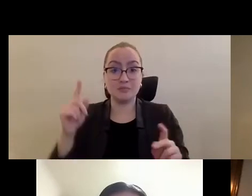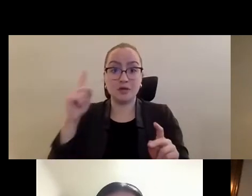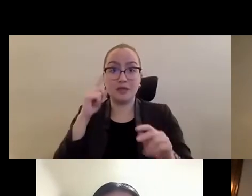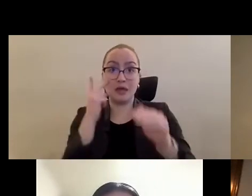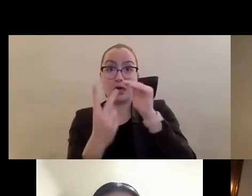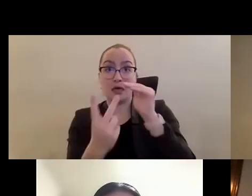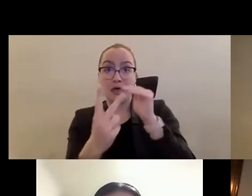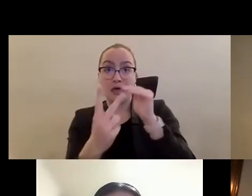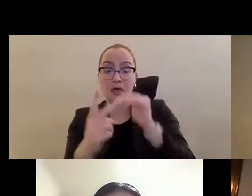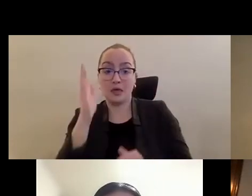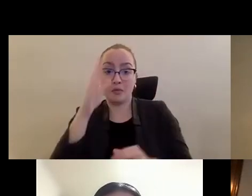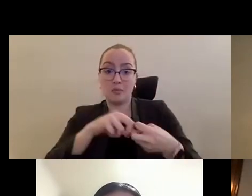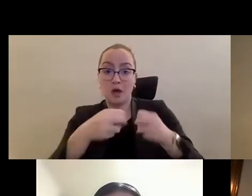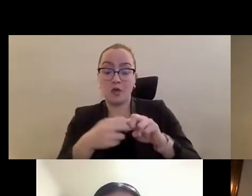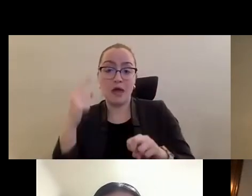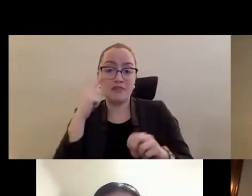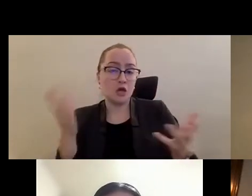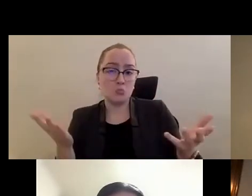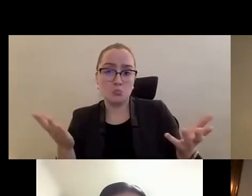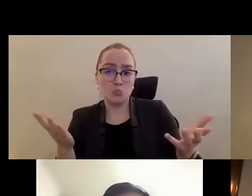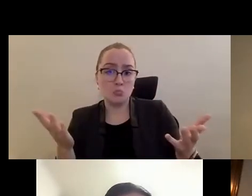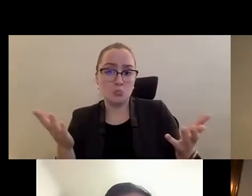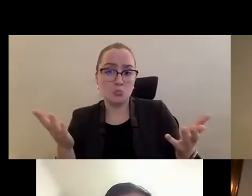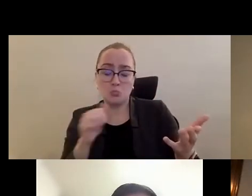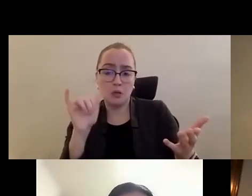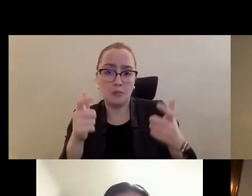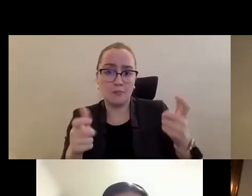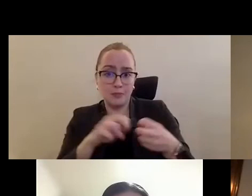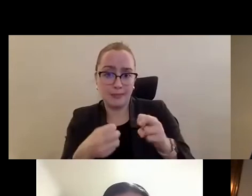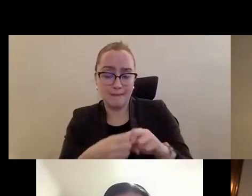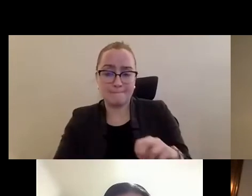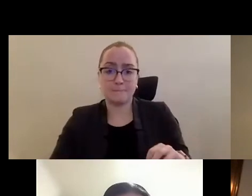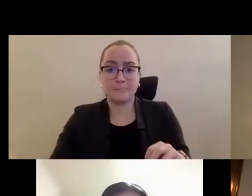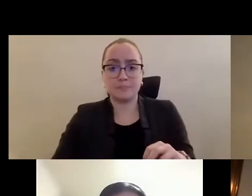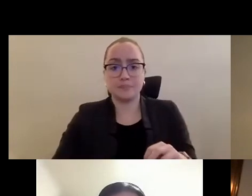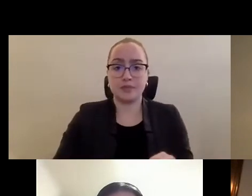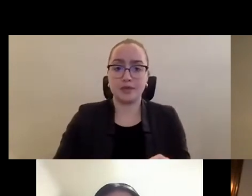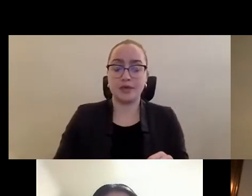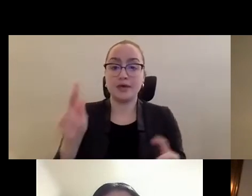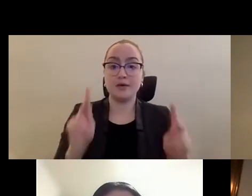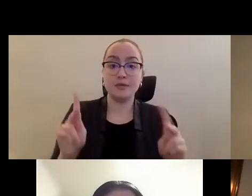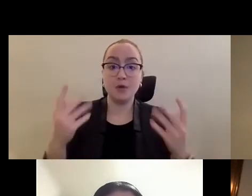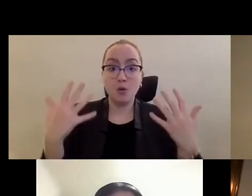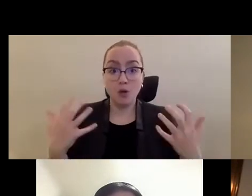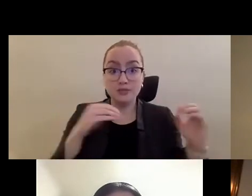no me parece que sería un problema tan severo como mucha gente piensa o supone que va a ser.